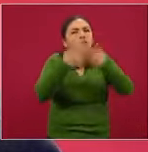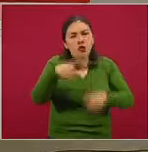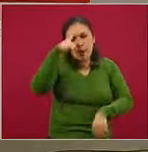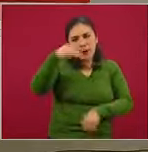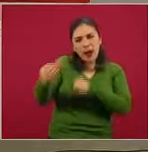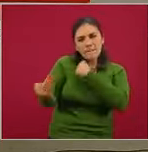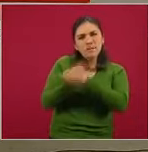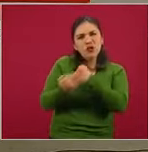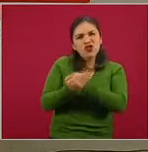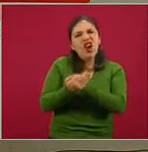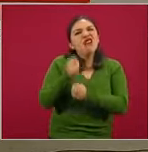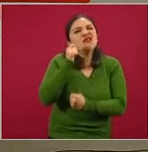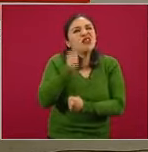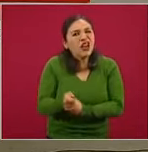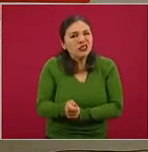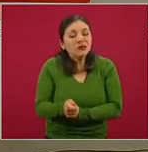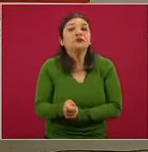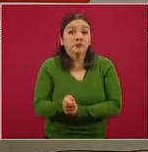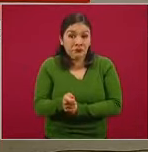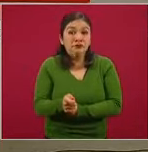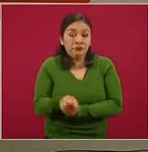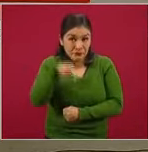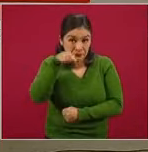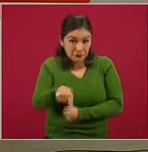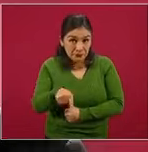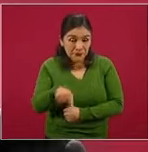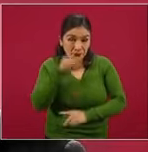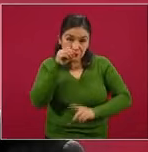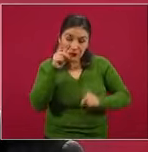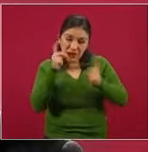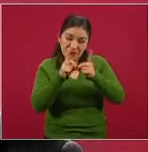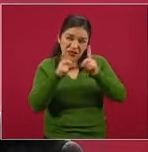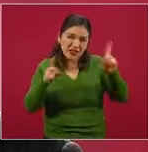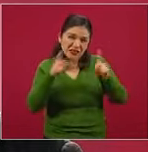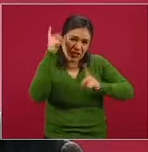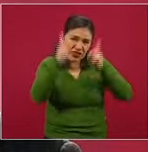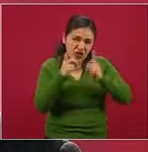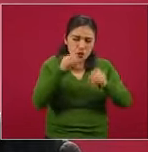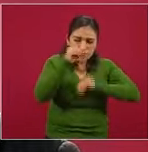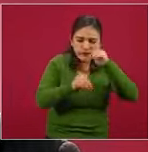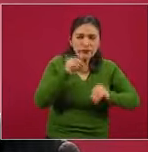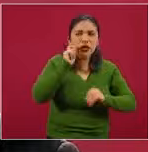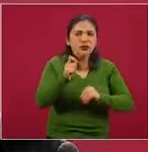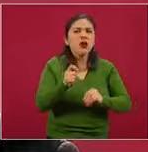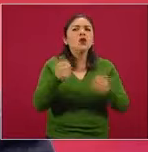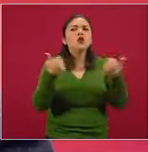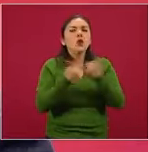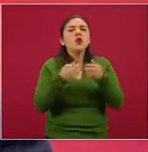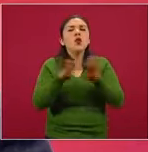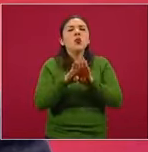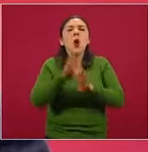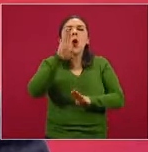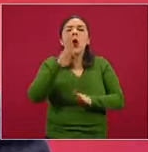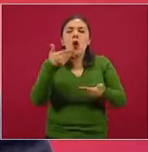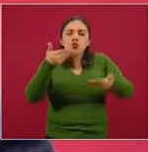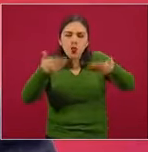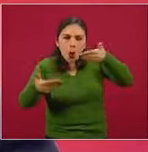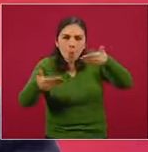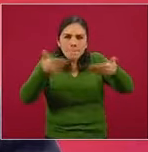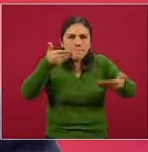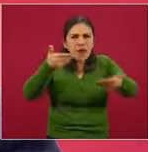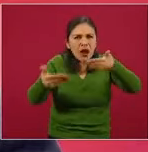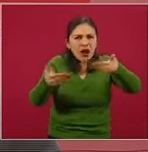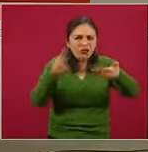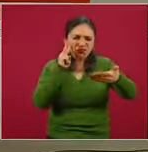protección. El diseño básico, hay muchas variantes, pero el diseño básico es un diseño comparativo, en donde se